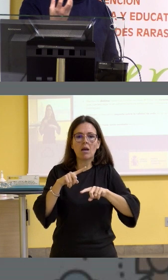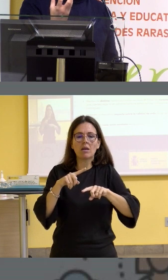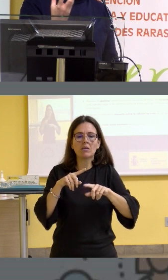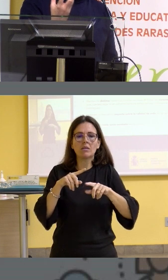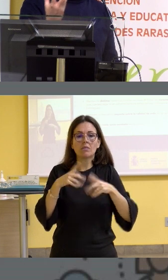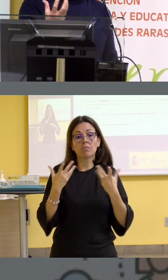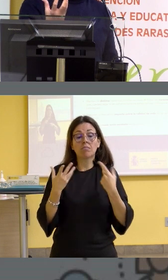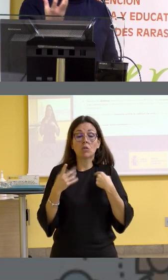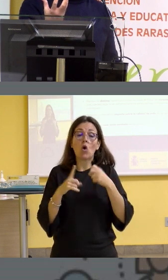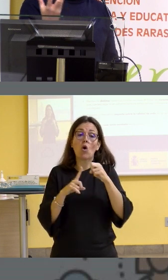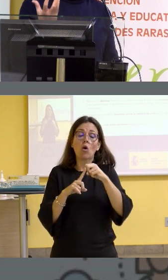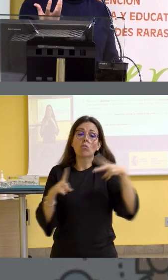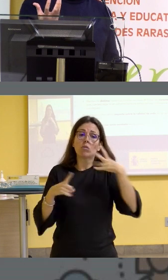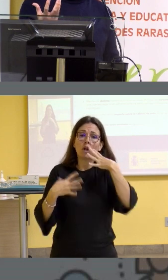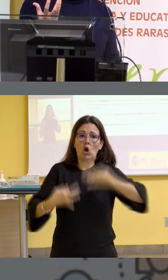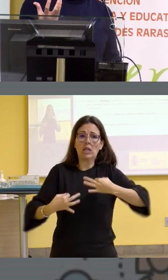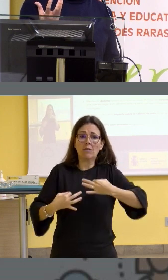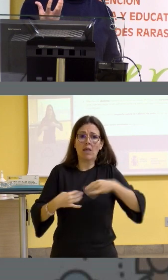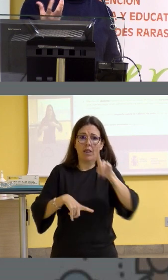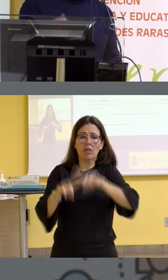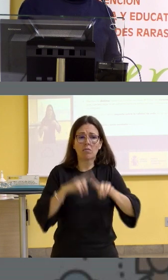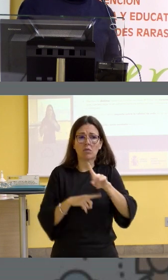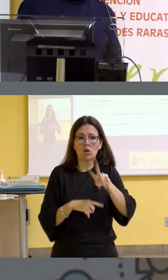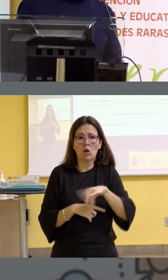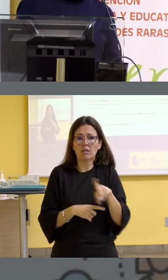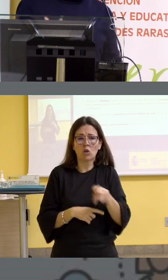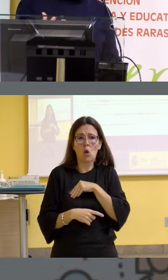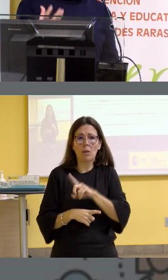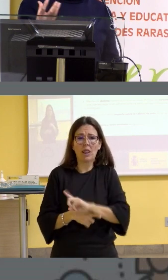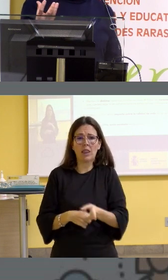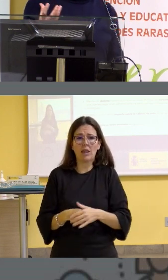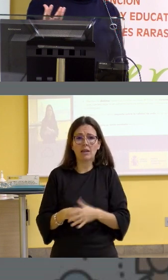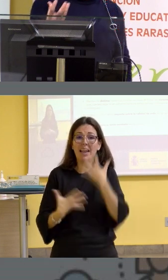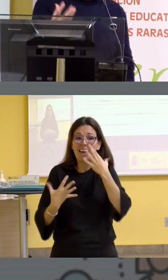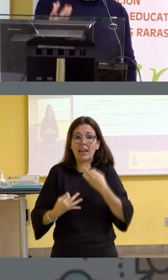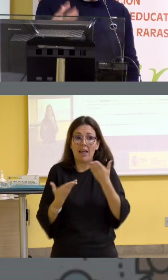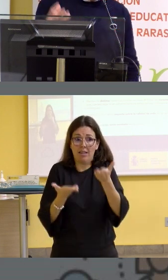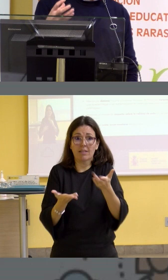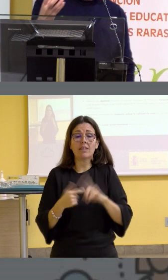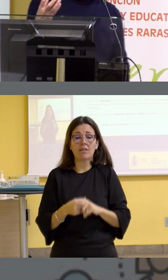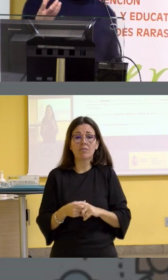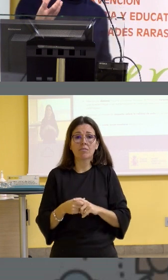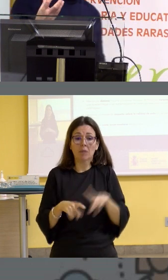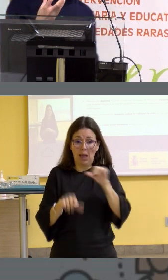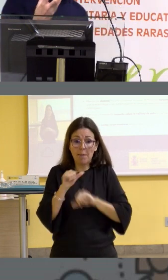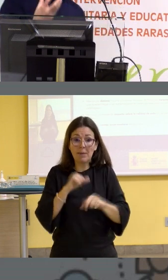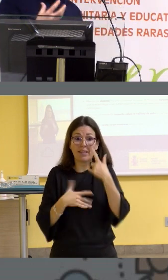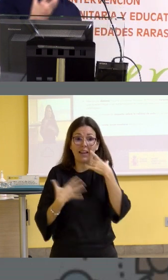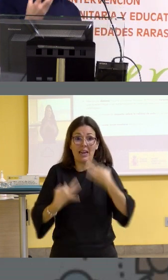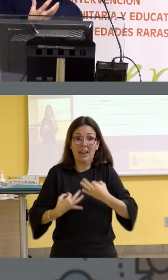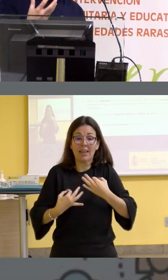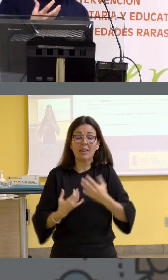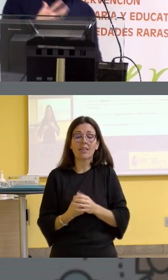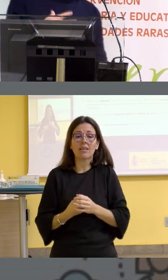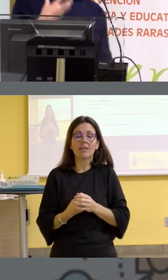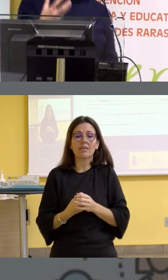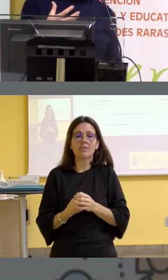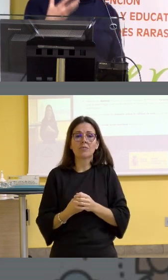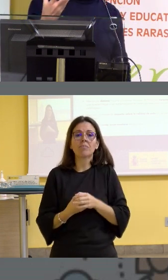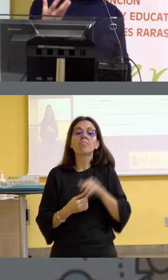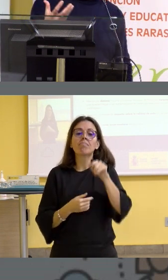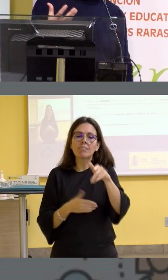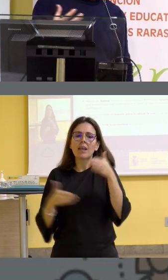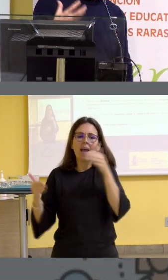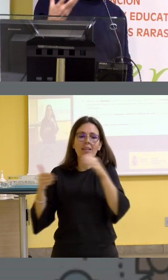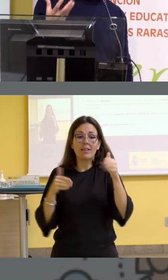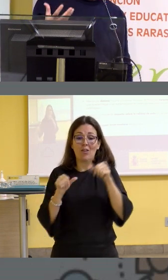con la objetividad que merece el problema. ¿De acuerdo? La realidad es esta. Ya partiendo de esta realidad es de donde, atendiendo a lo